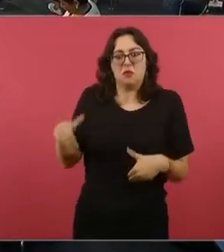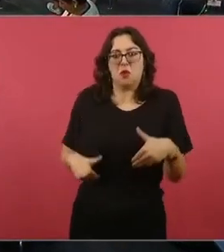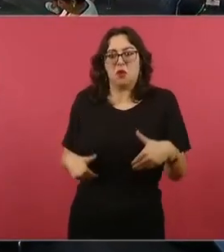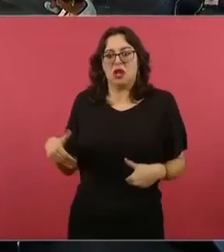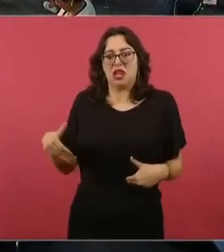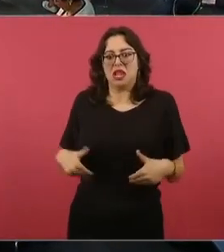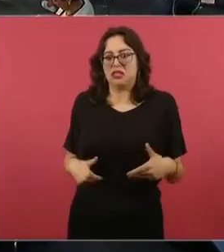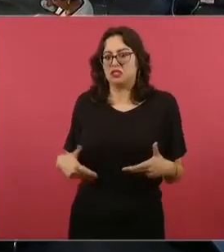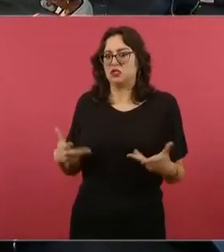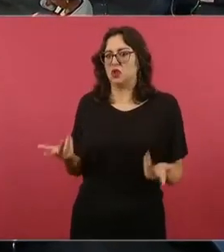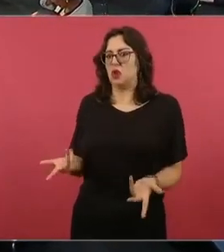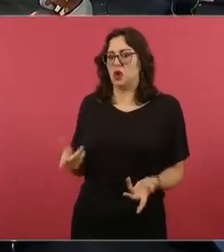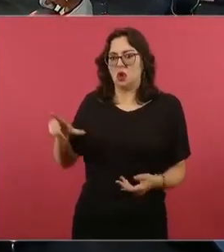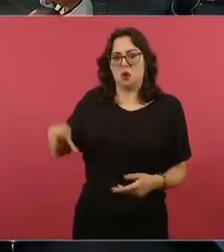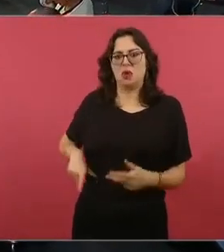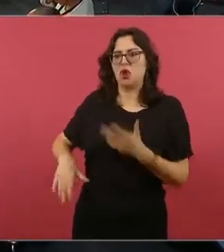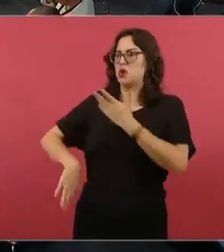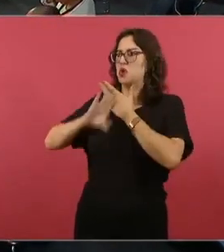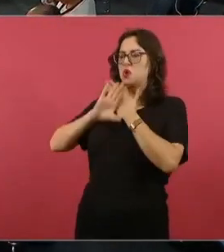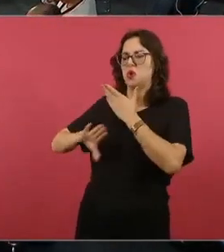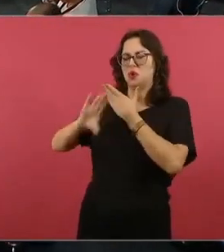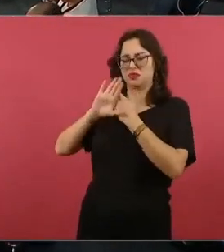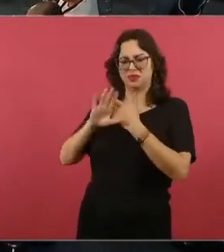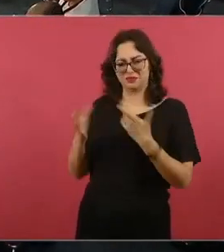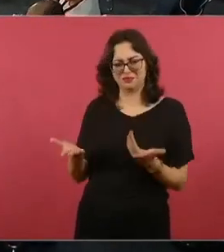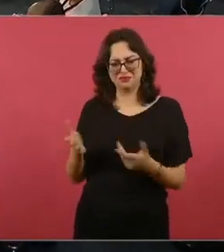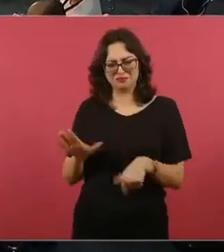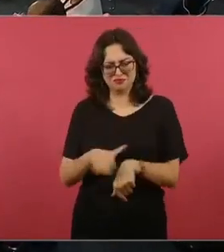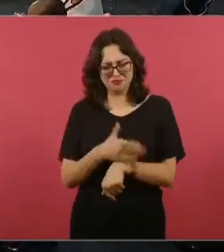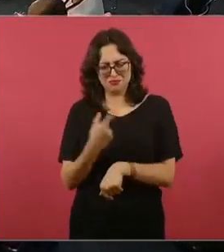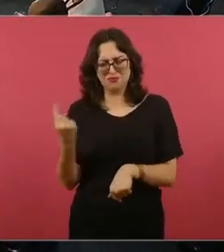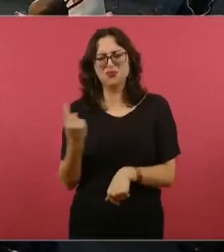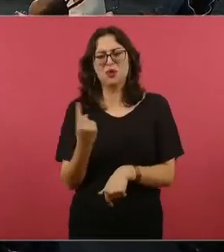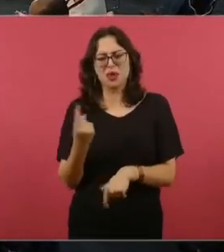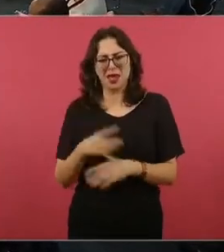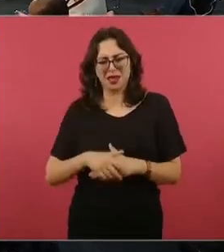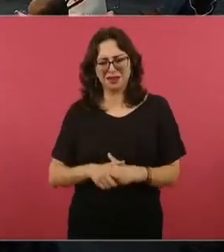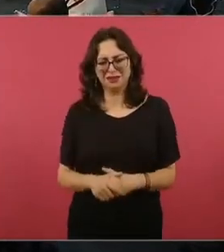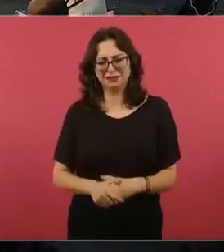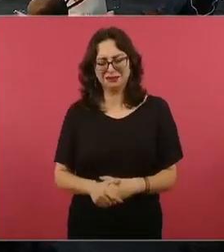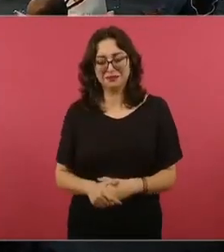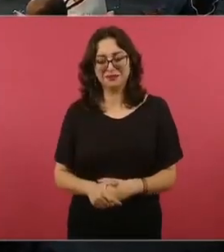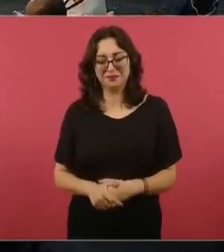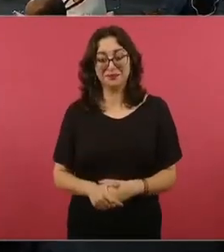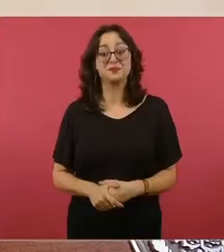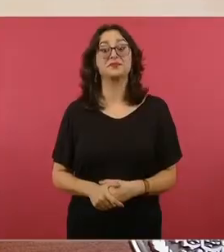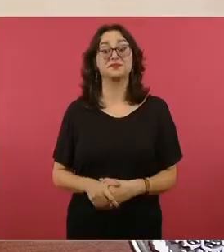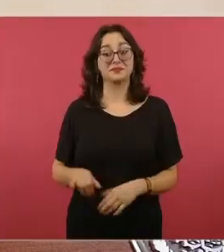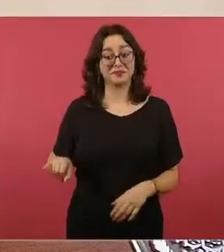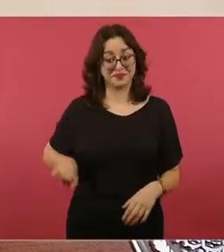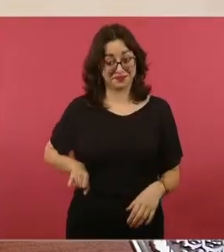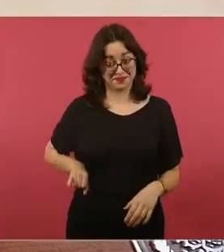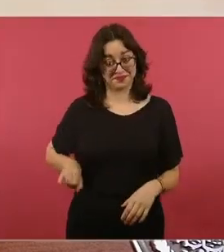Es interesante lo que preguntas. La sección No lo digo yo